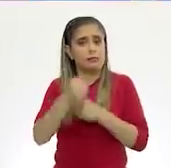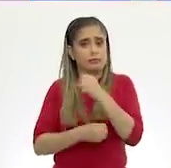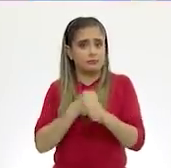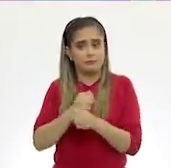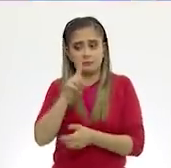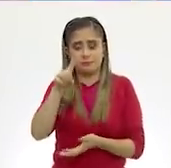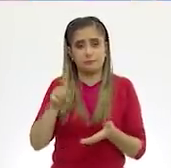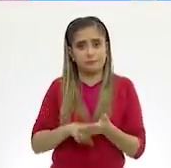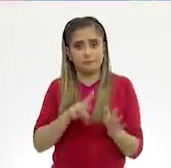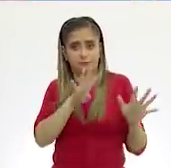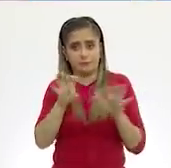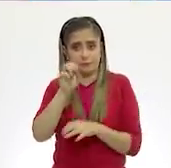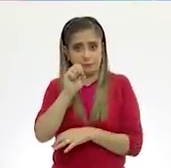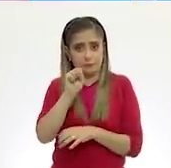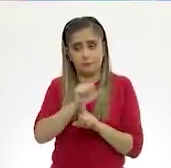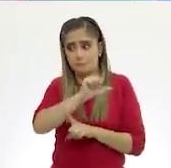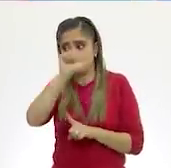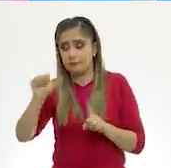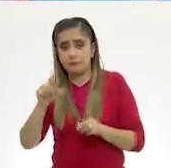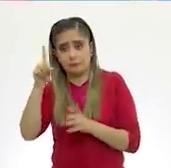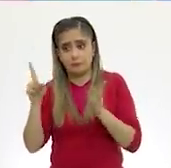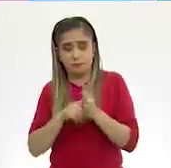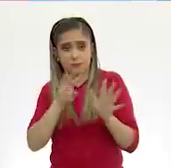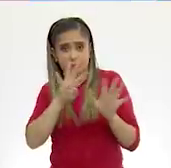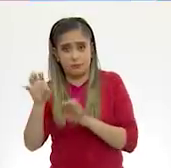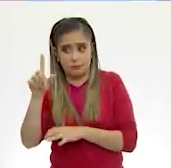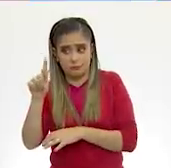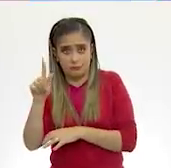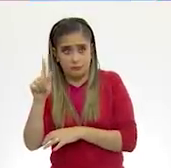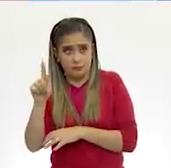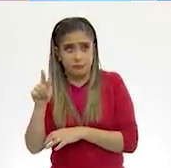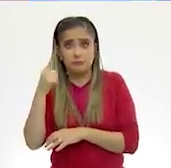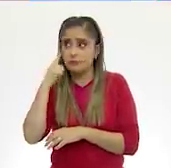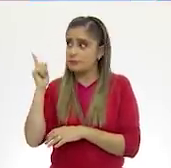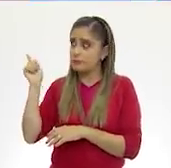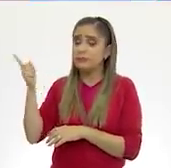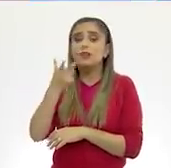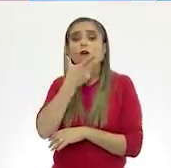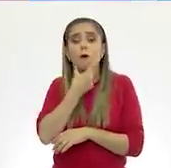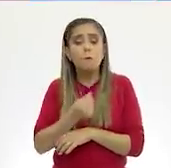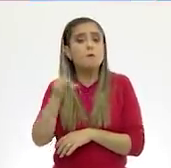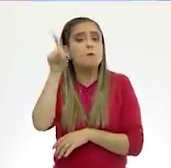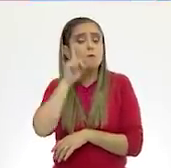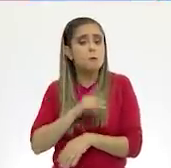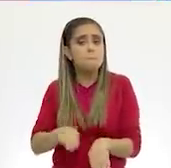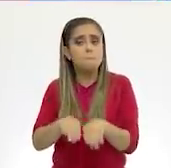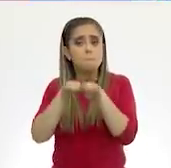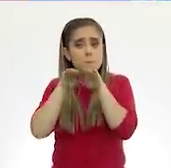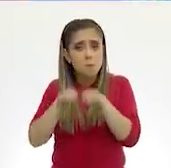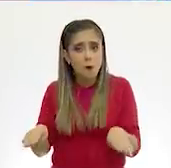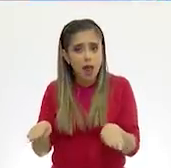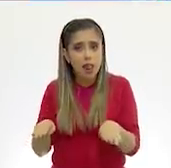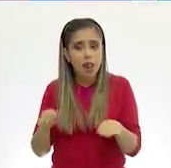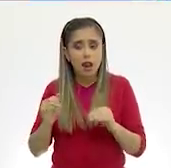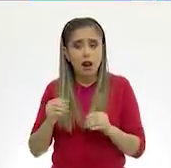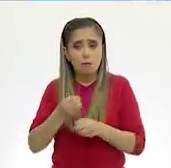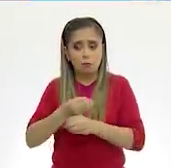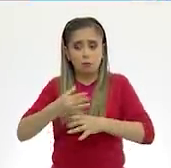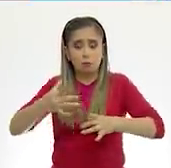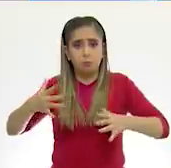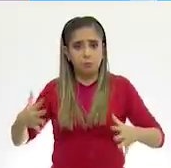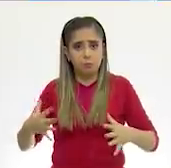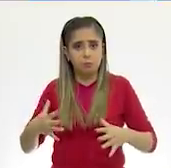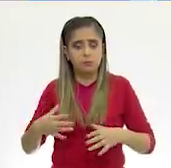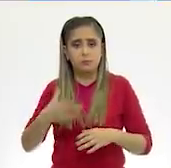de 1960 a 1970 el porcentaje de hombres y mujeres fue igual.